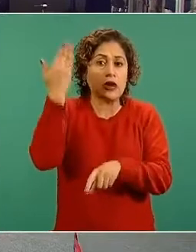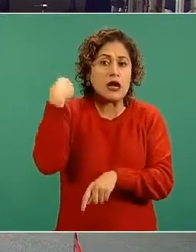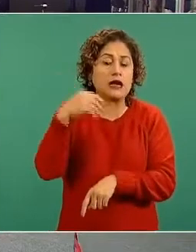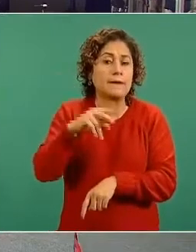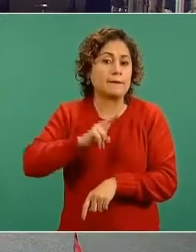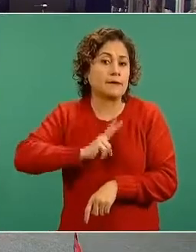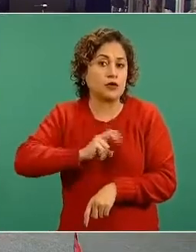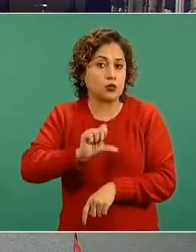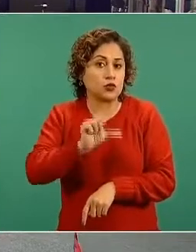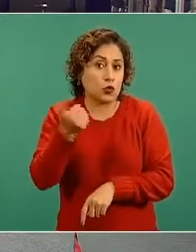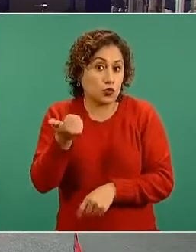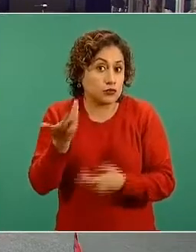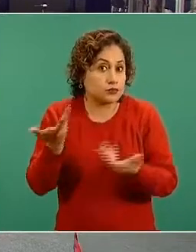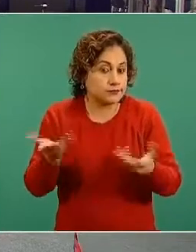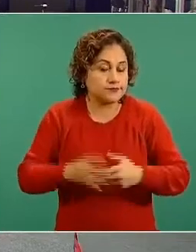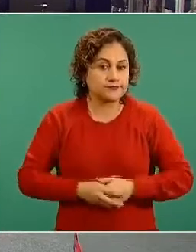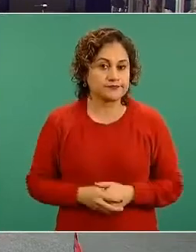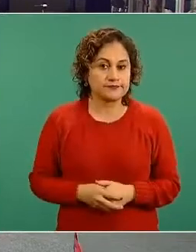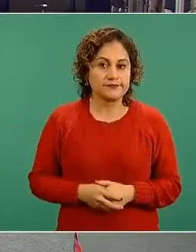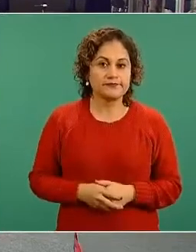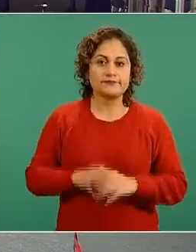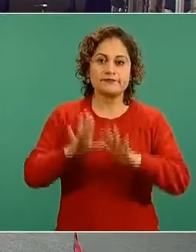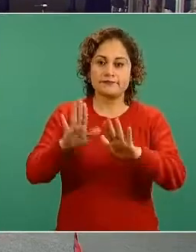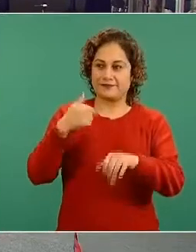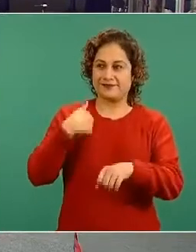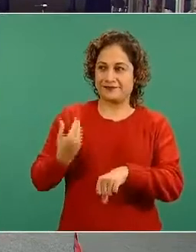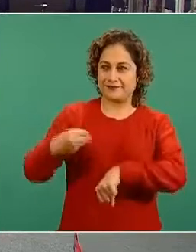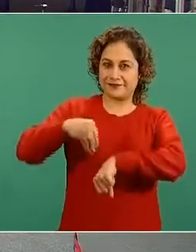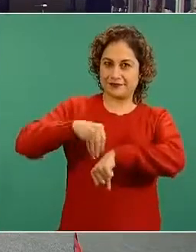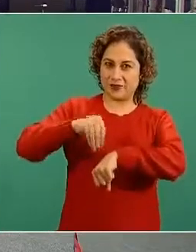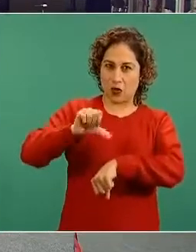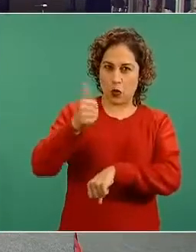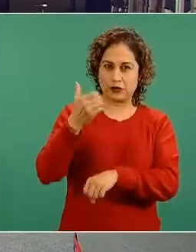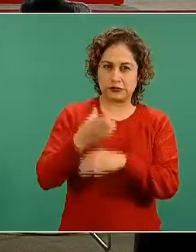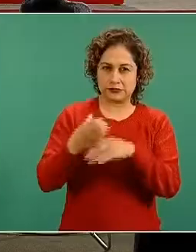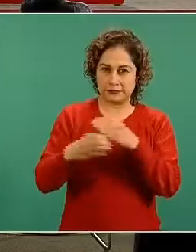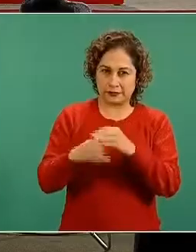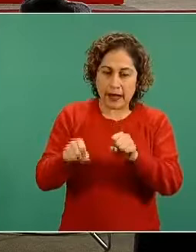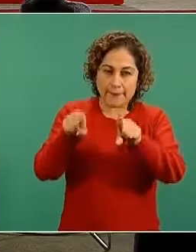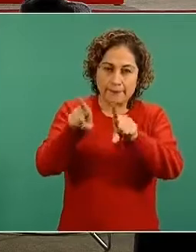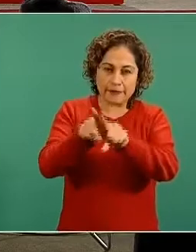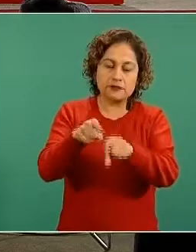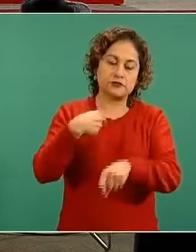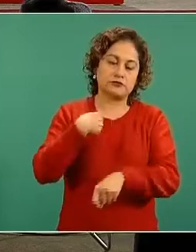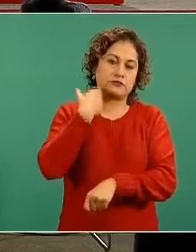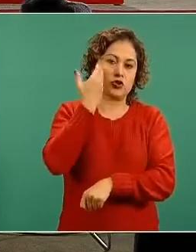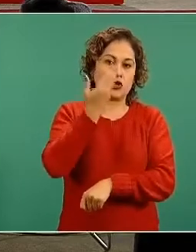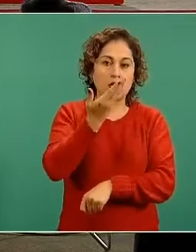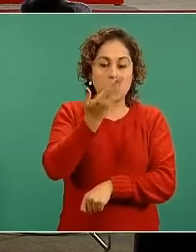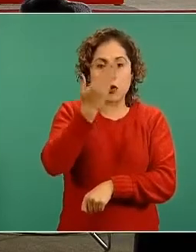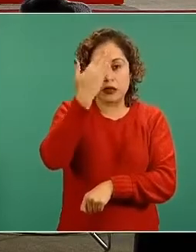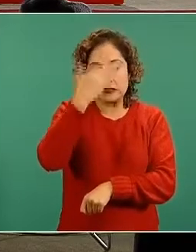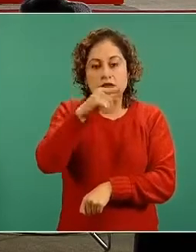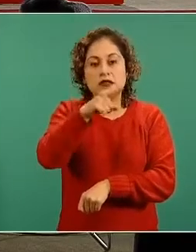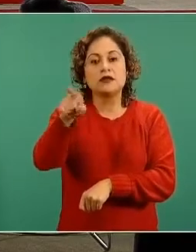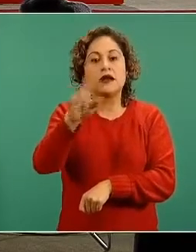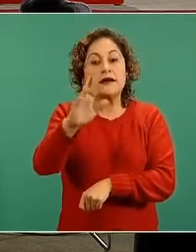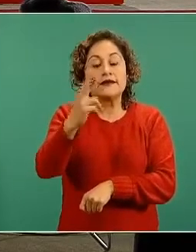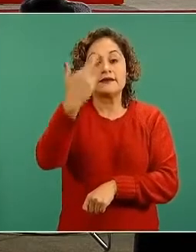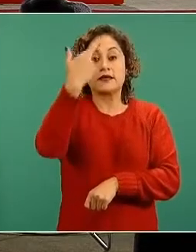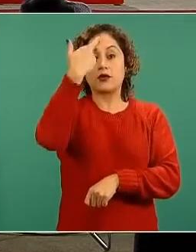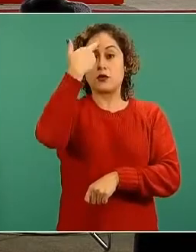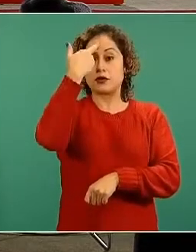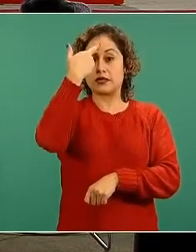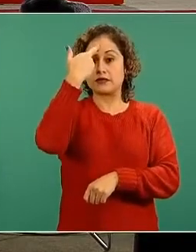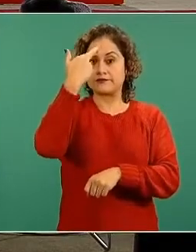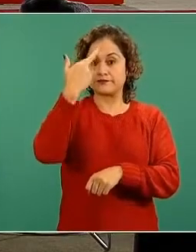Un elemento más que complemento lo que ya dijo el doctor Cortés es este recordatorio de que en la medida en que la epidemia continúa